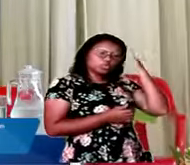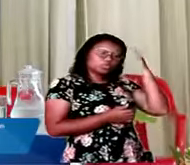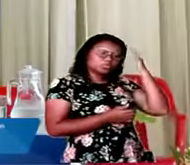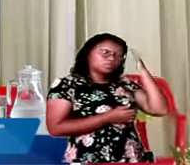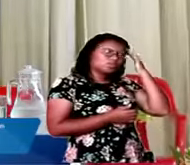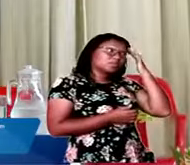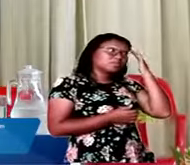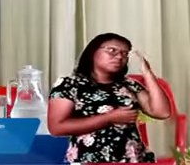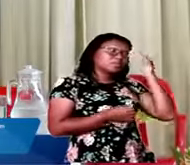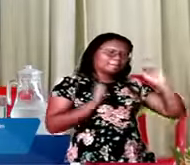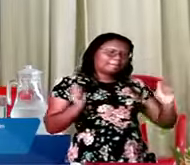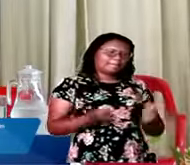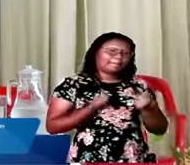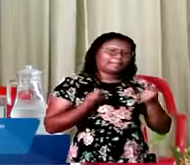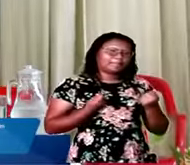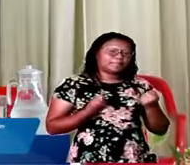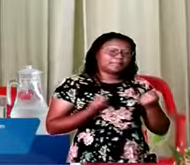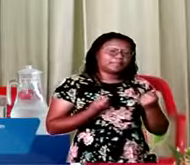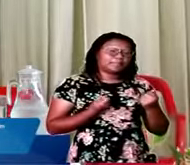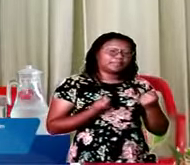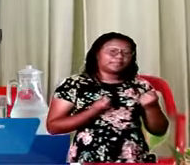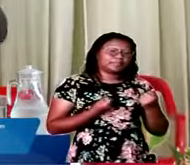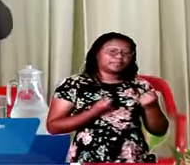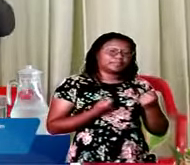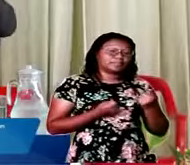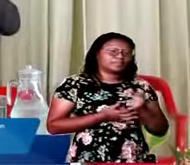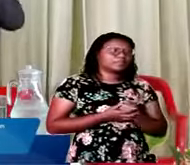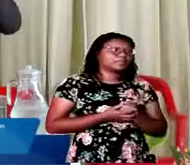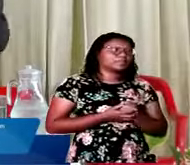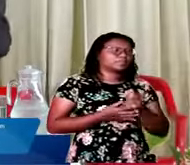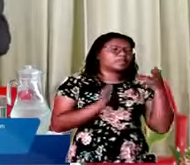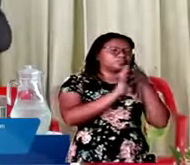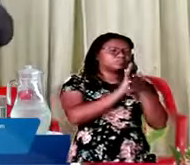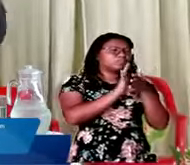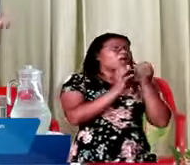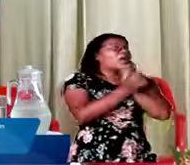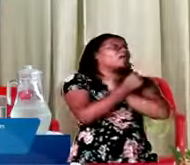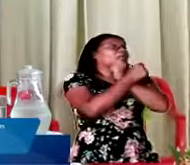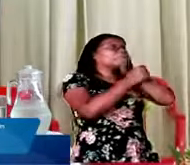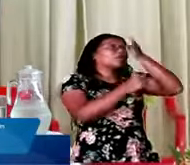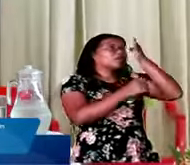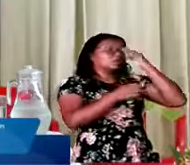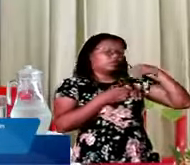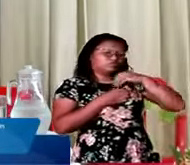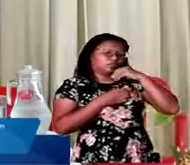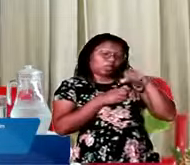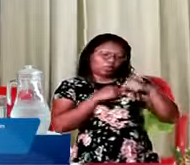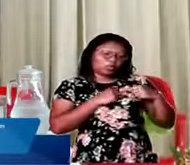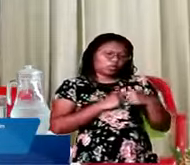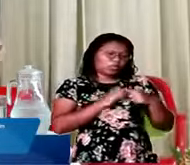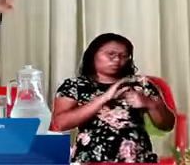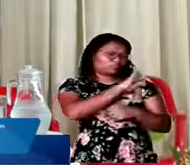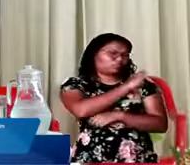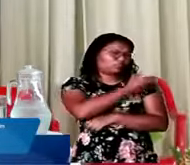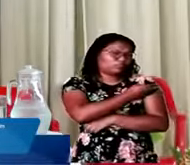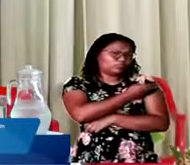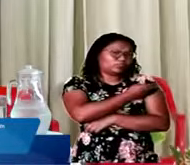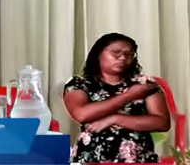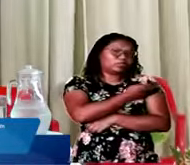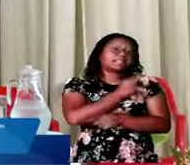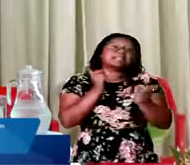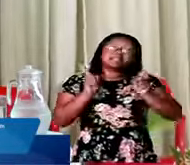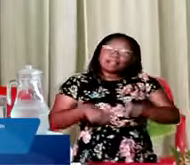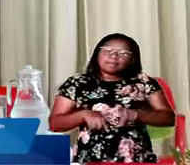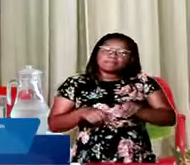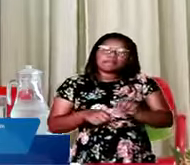que para ser salvo hay que amar al Señor con todo el corazón, con el alma, con la mente, con las fuerzas, y amar al prójimo